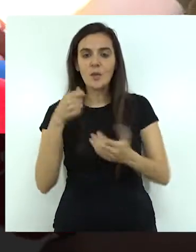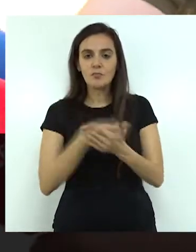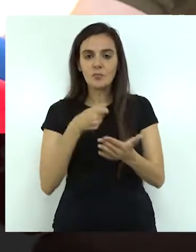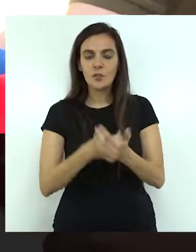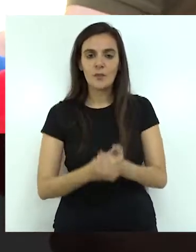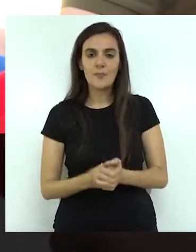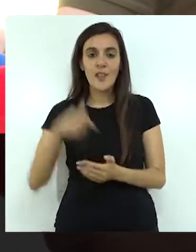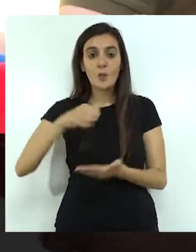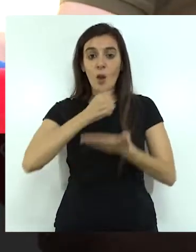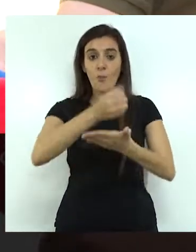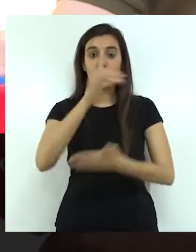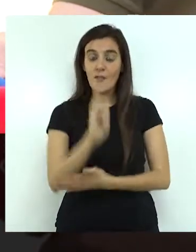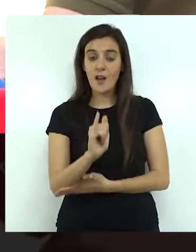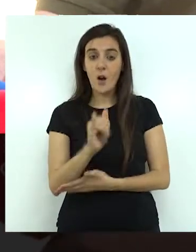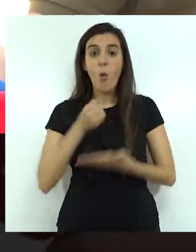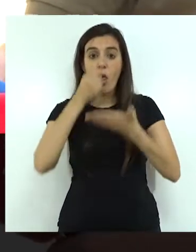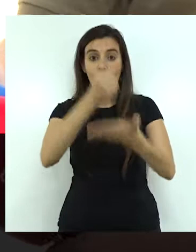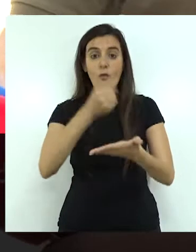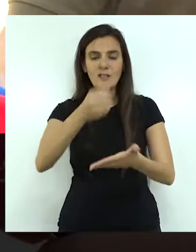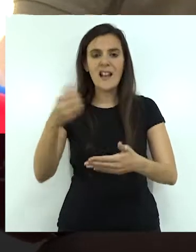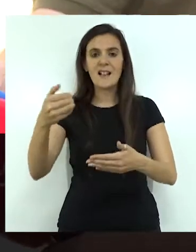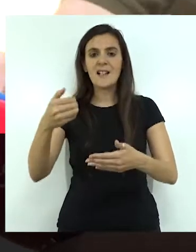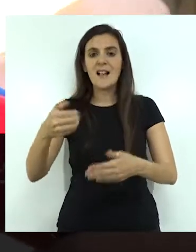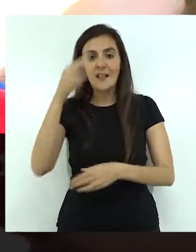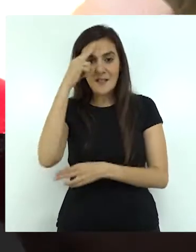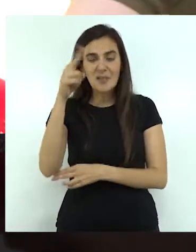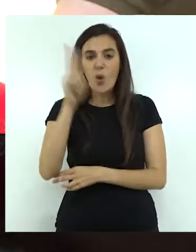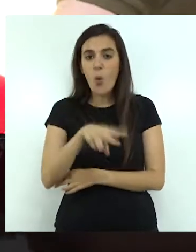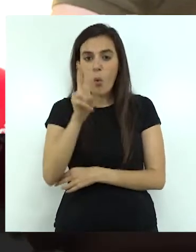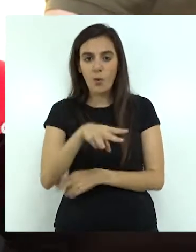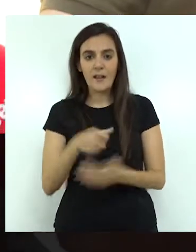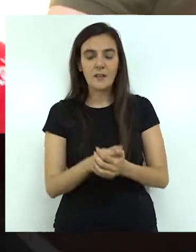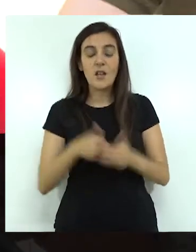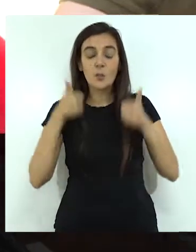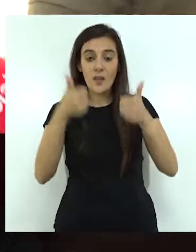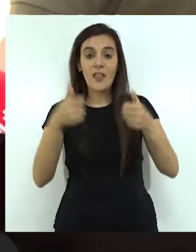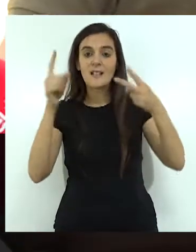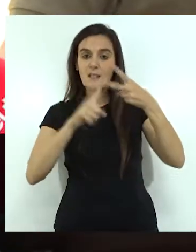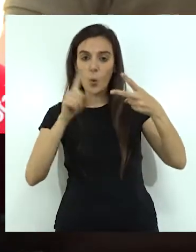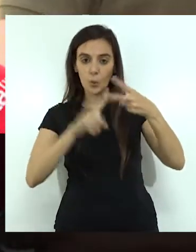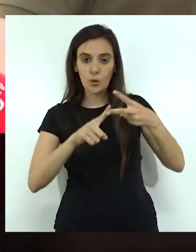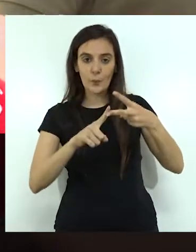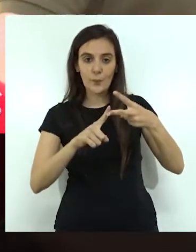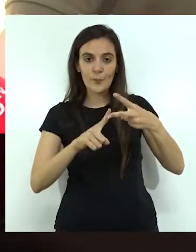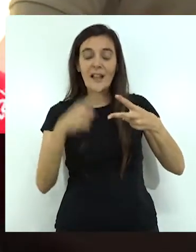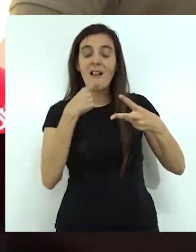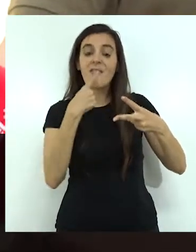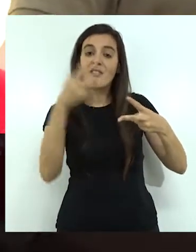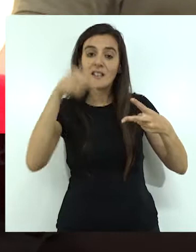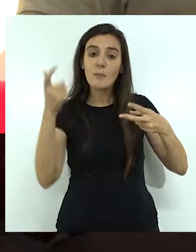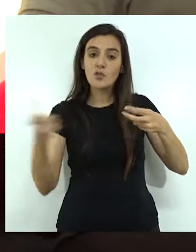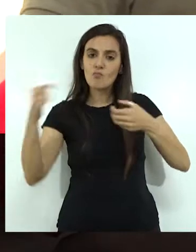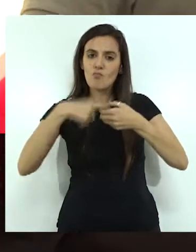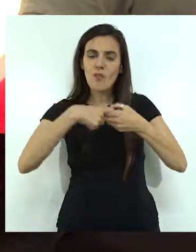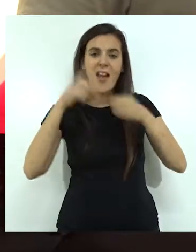bolsa bolsa que nunca se ha respetado eso para empezar segundo él dice que aquí no sometido a nadie hace seis